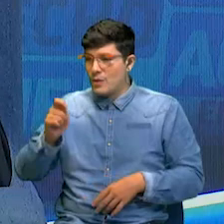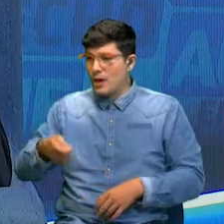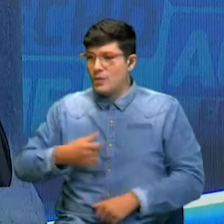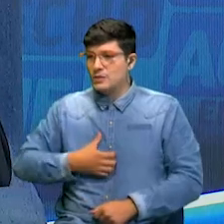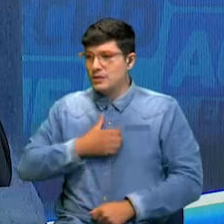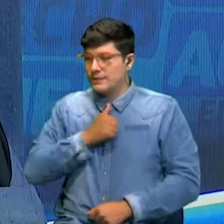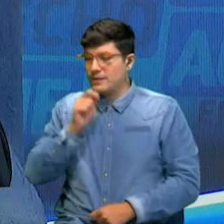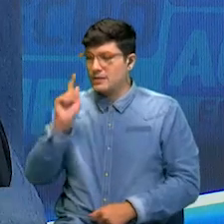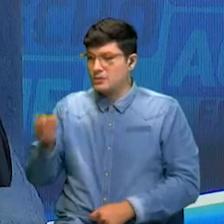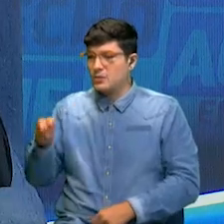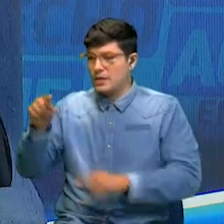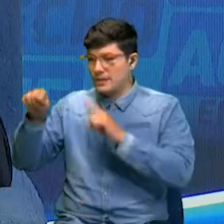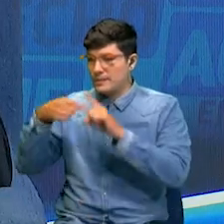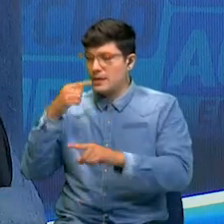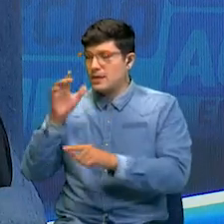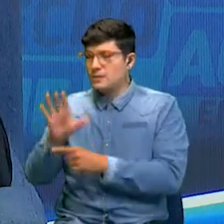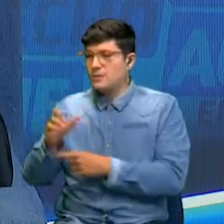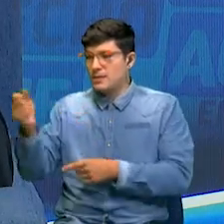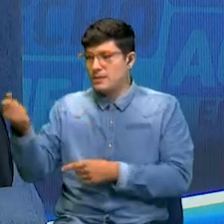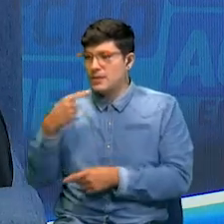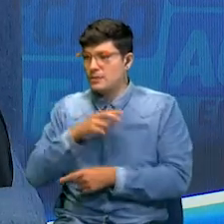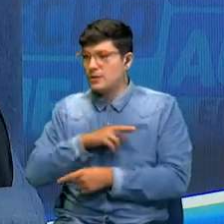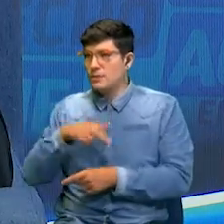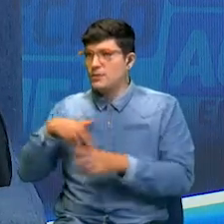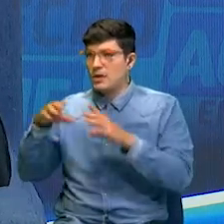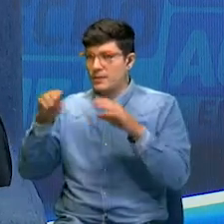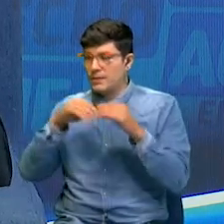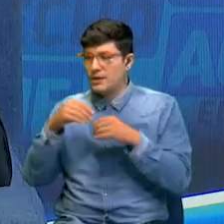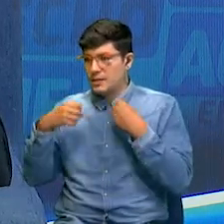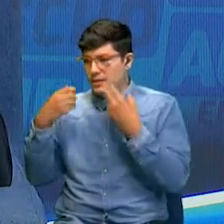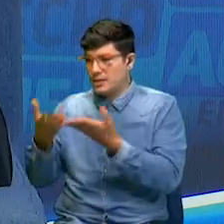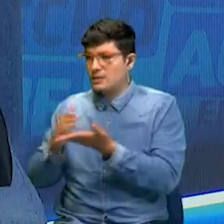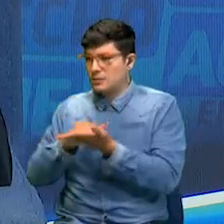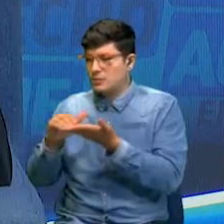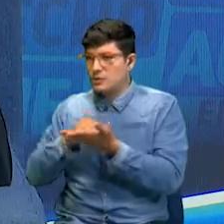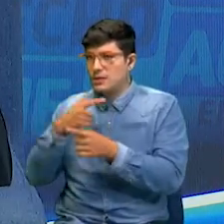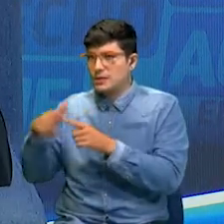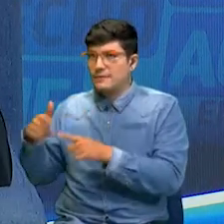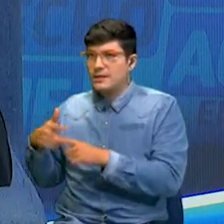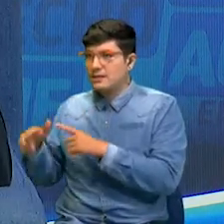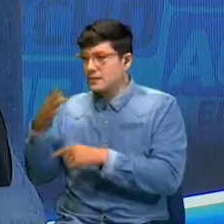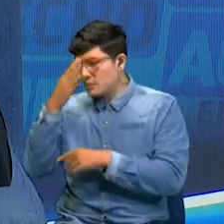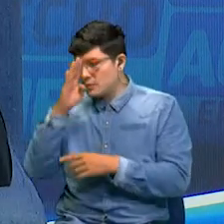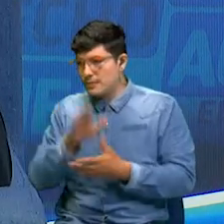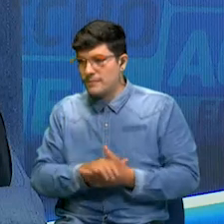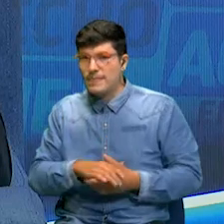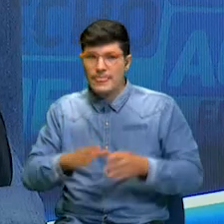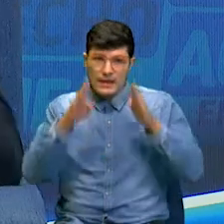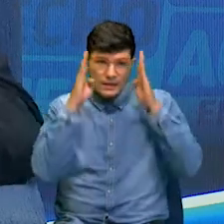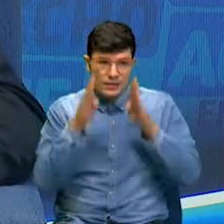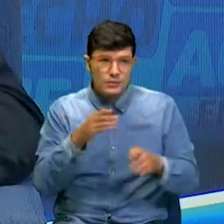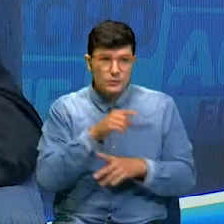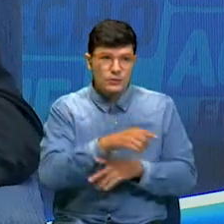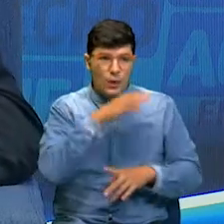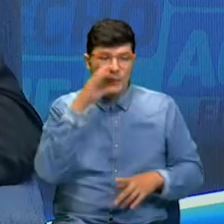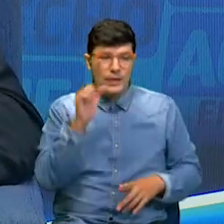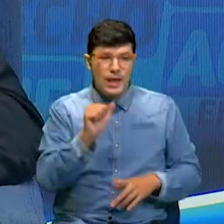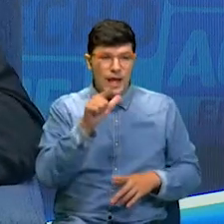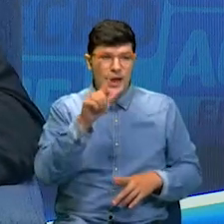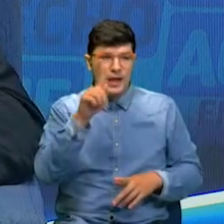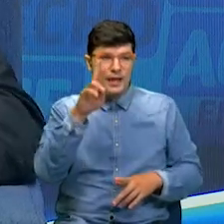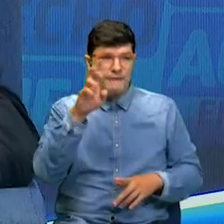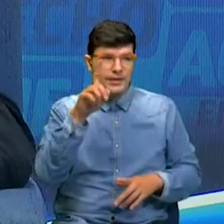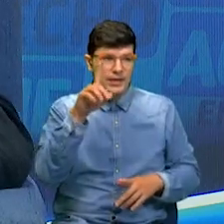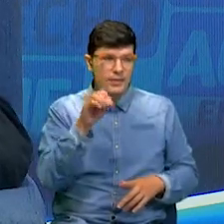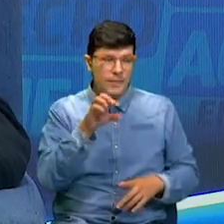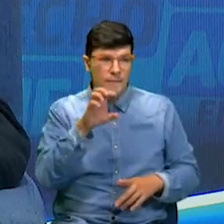pregunta y estamos tratando, lo que le digo, de solucionar cada una de las inquietudes. Atendamos al señor Alfredo Perea. Don Alfredo, ¿cómo le